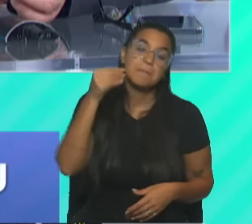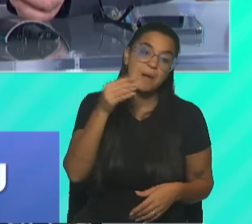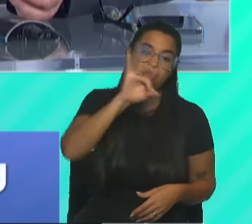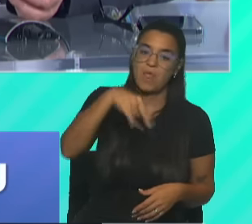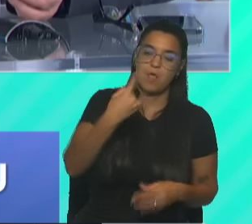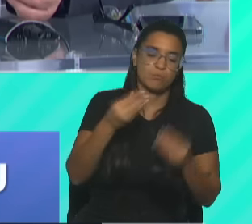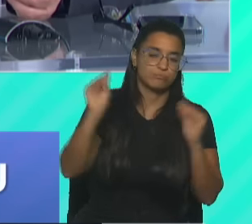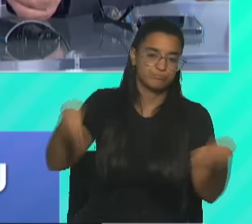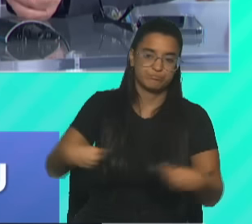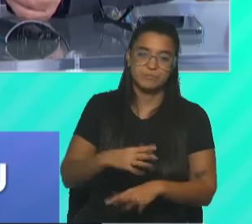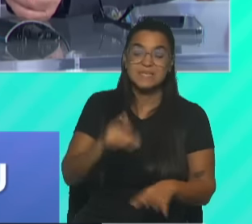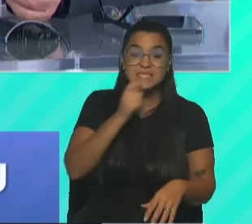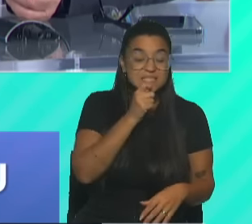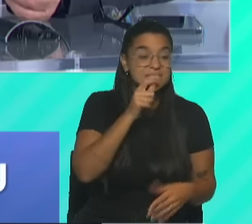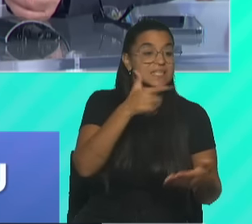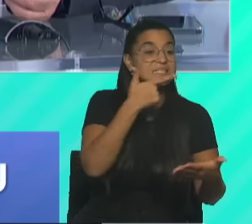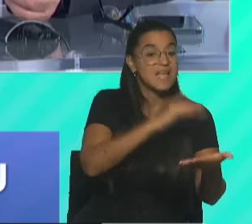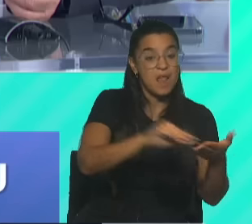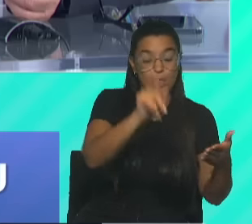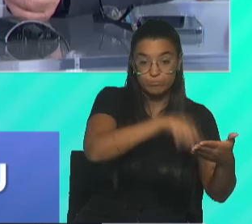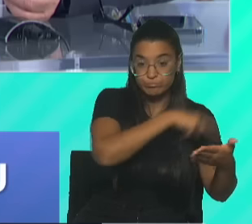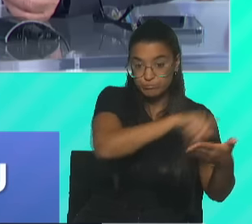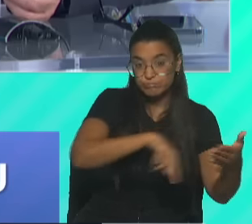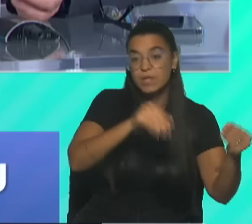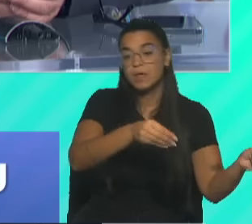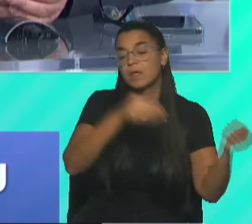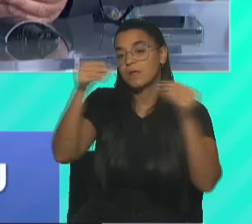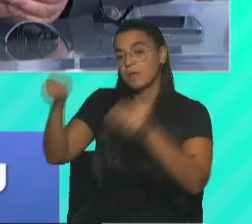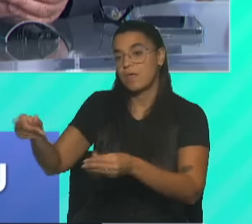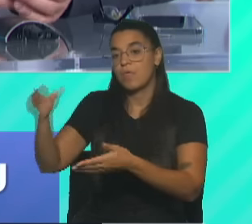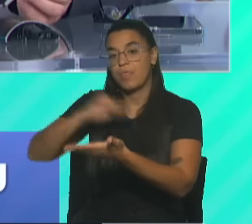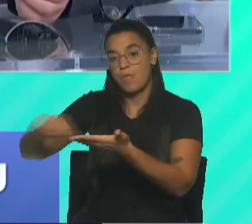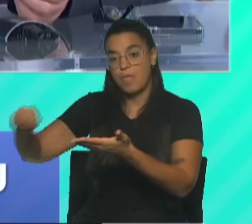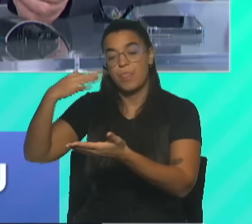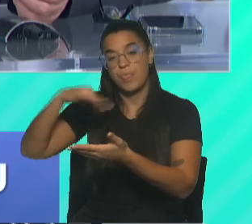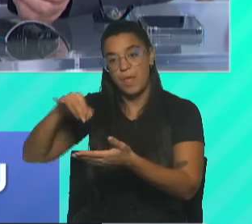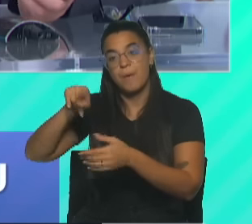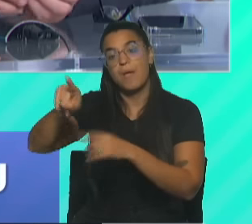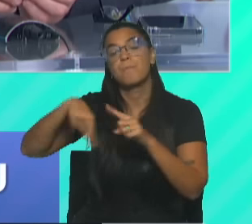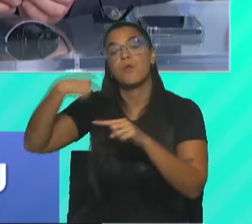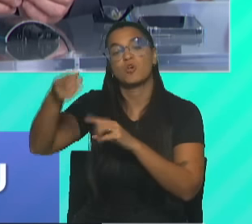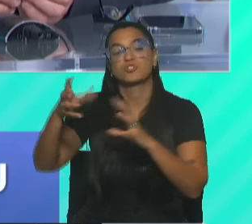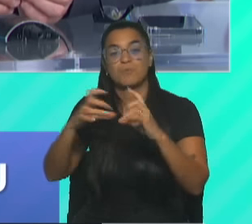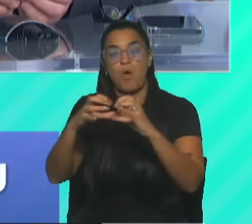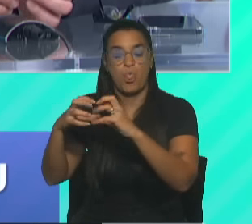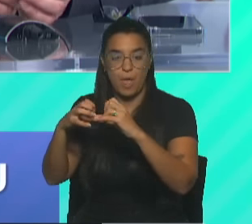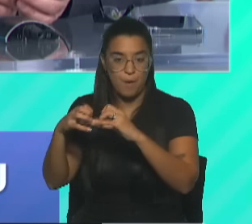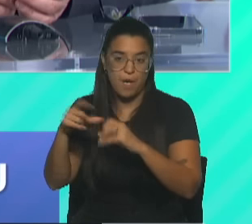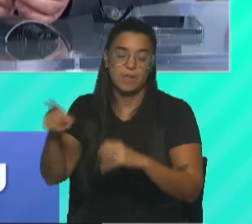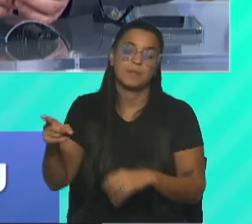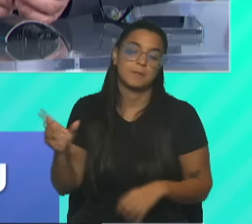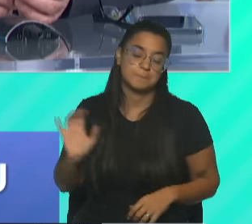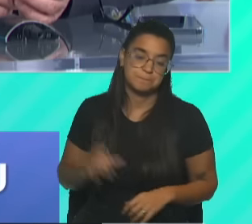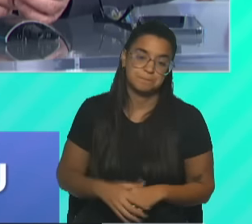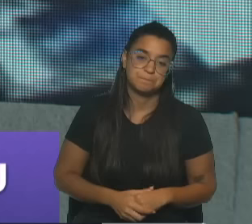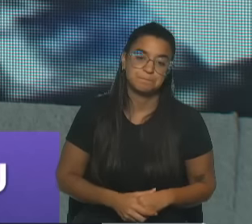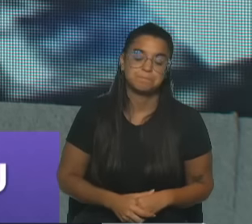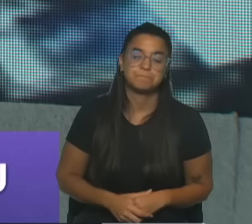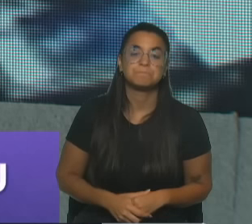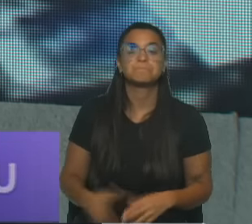caiga si lo rechaza el senado también lo tiene que rechazar la otra cámara que sería el debate que viene que es la cámara de diputados de la